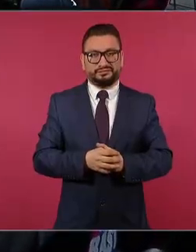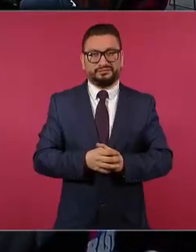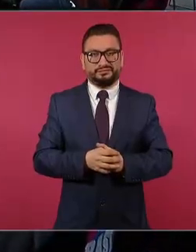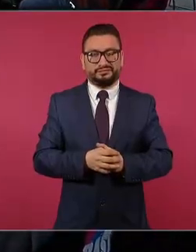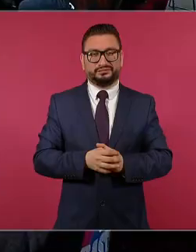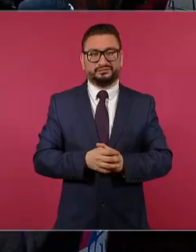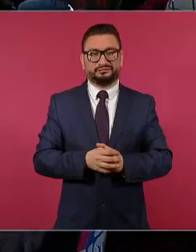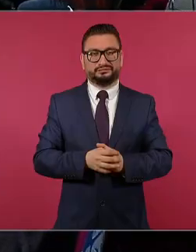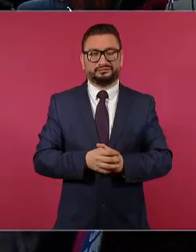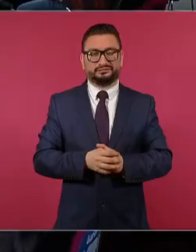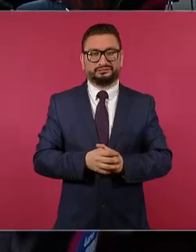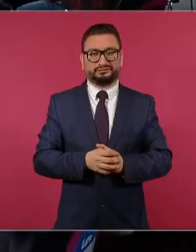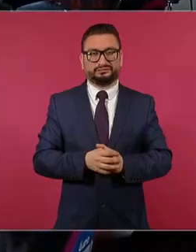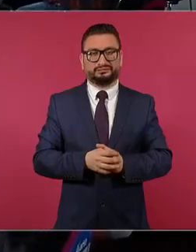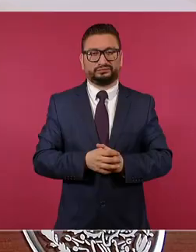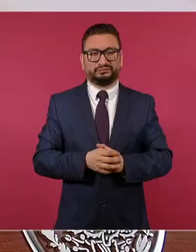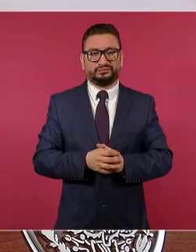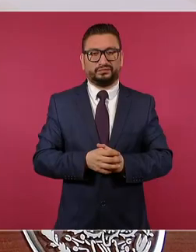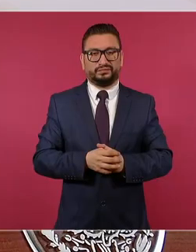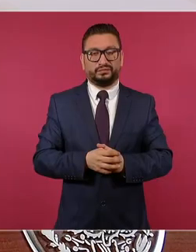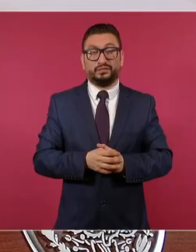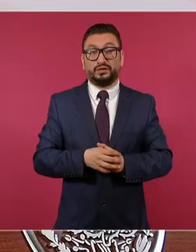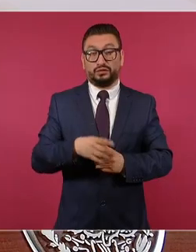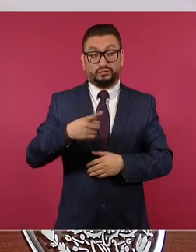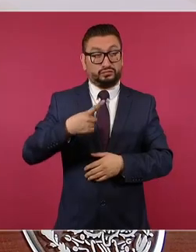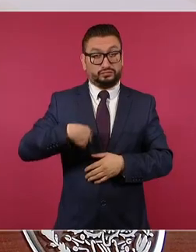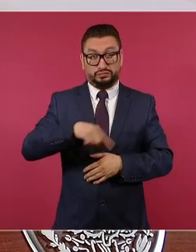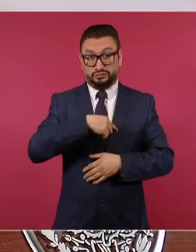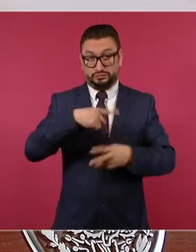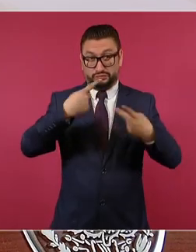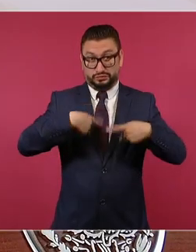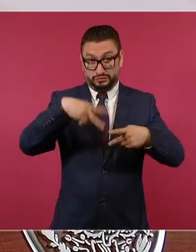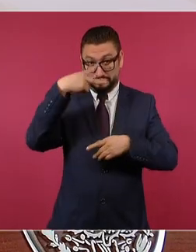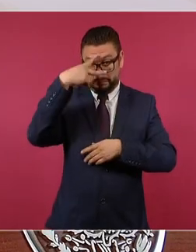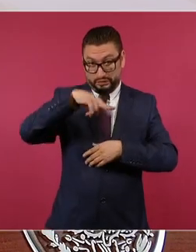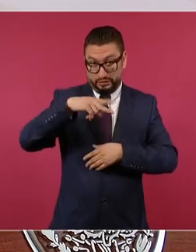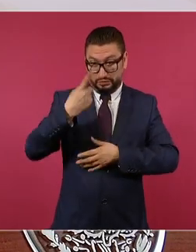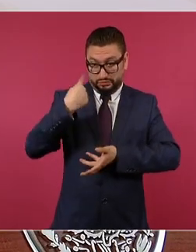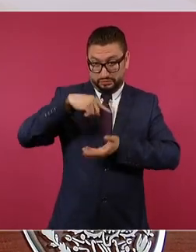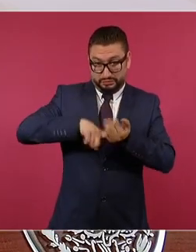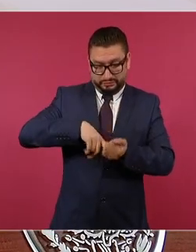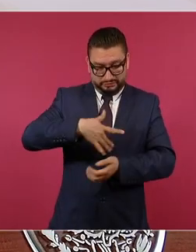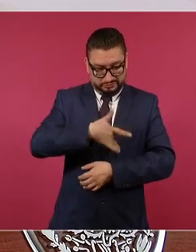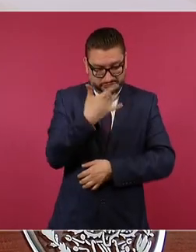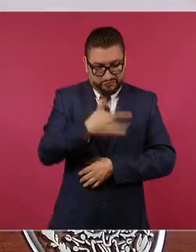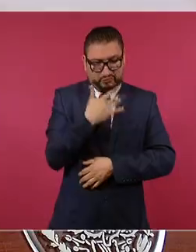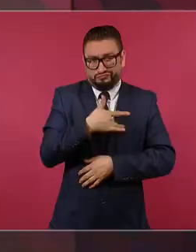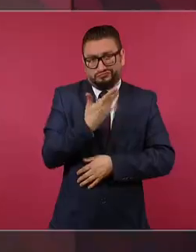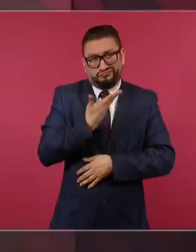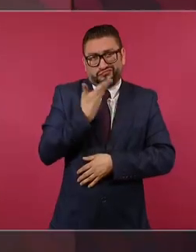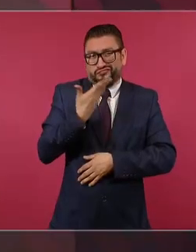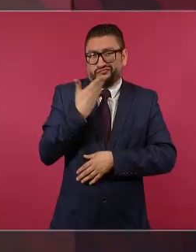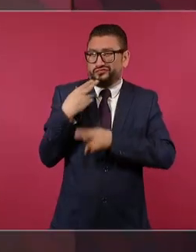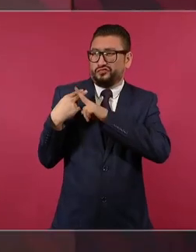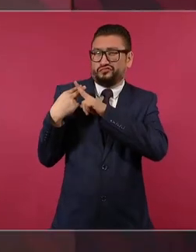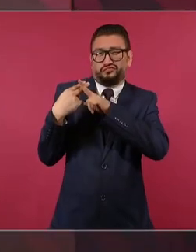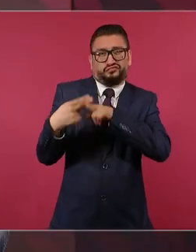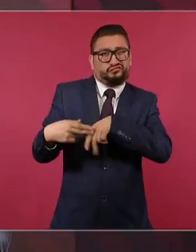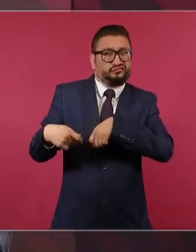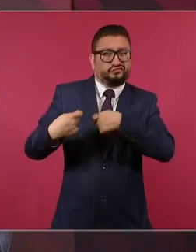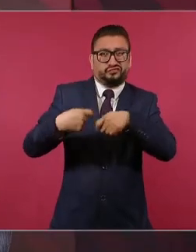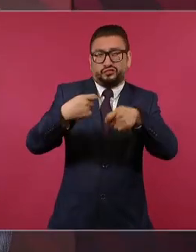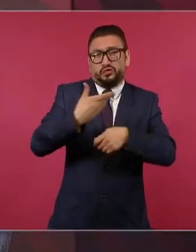definitorio en lo que somos, es parte fundamental de nuestra